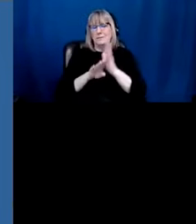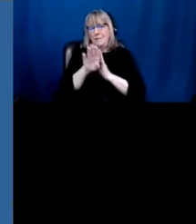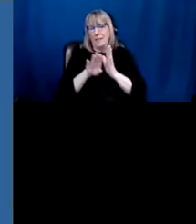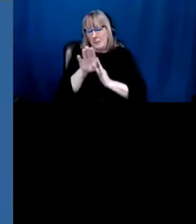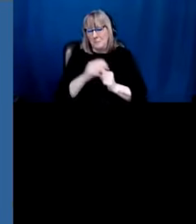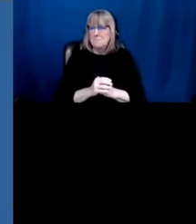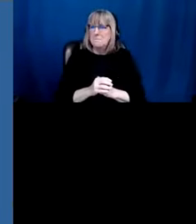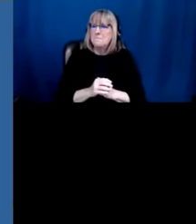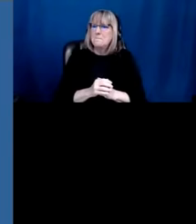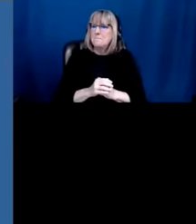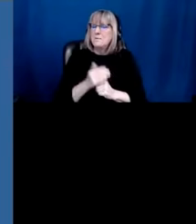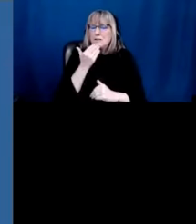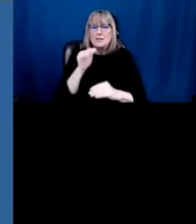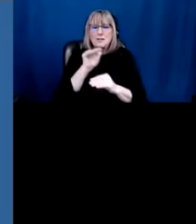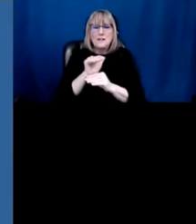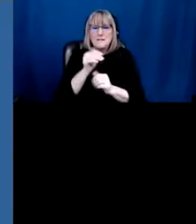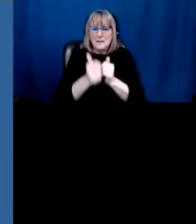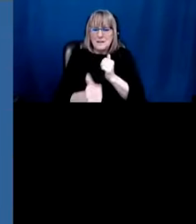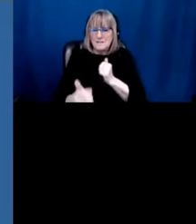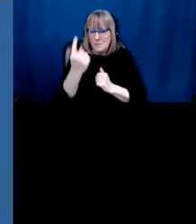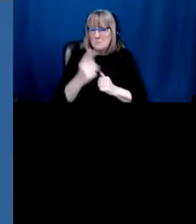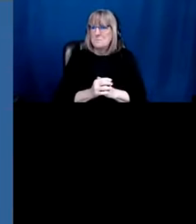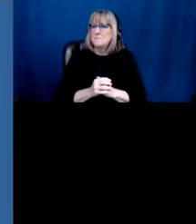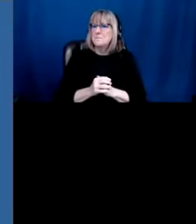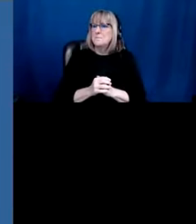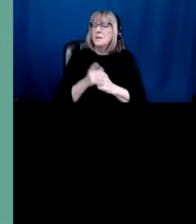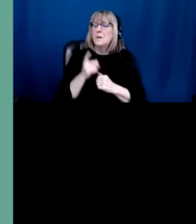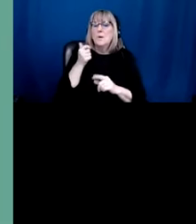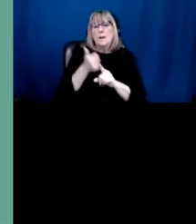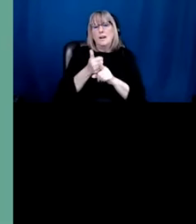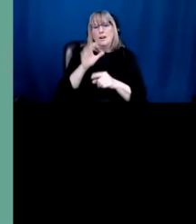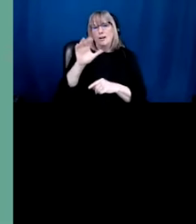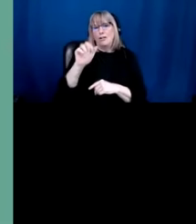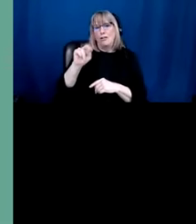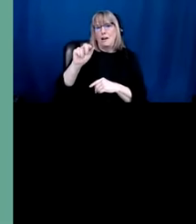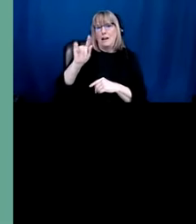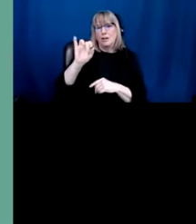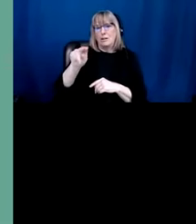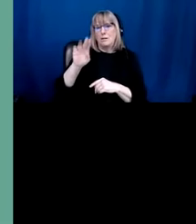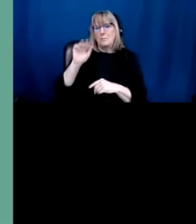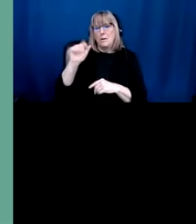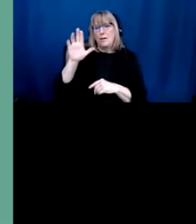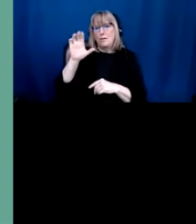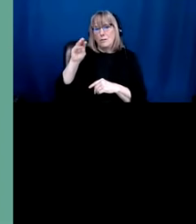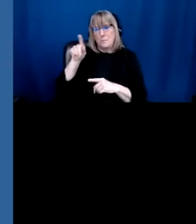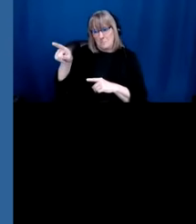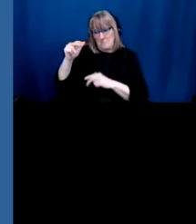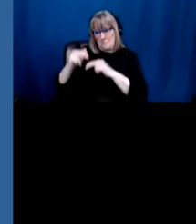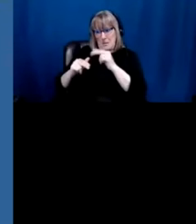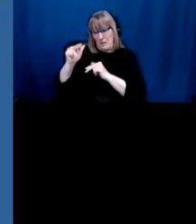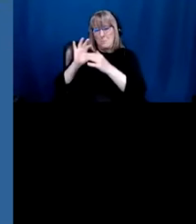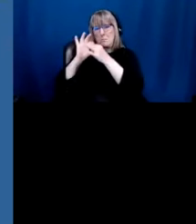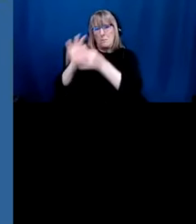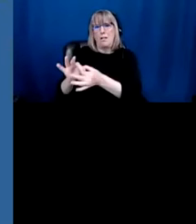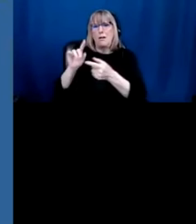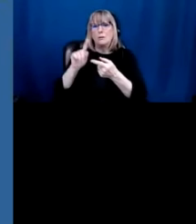etc. Evening, everybody. So the Carnation Ballroom, that El Salón de Baile Carnation,